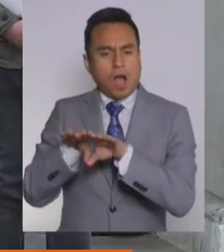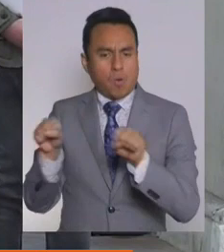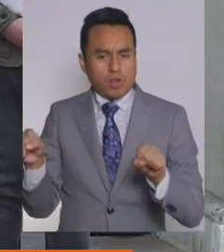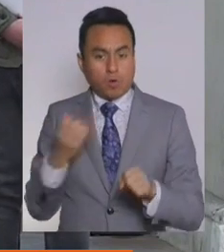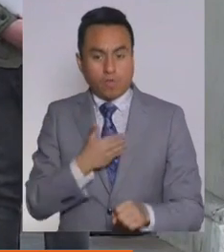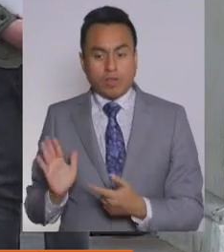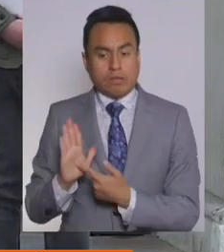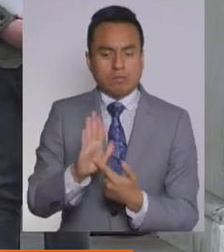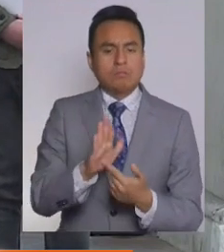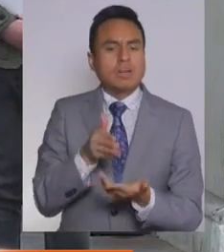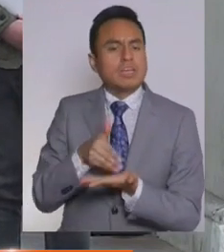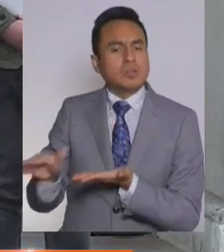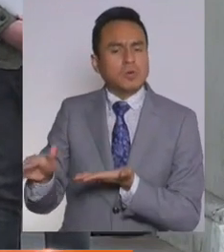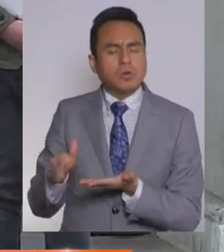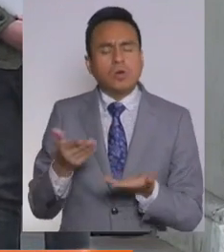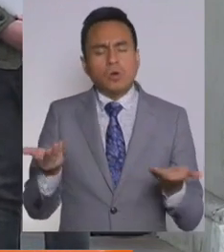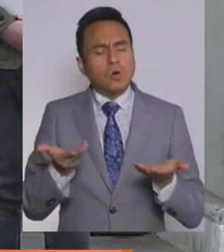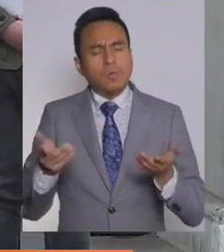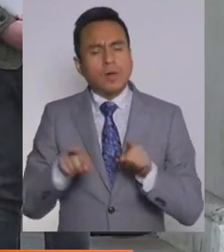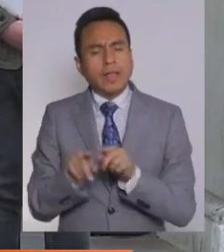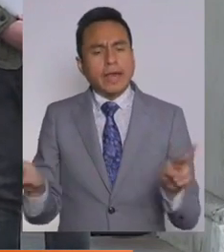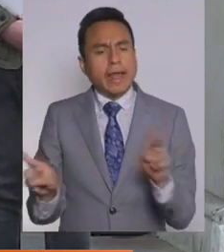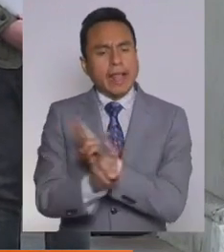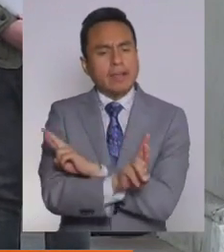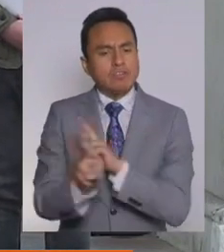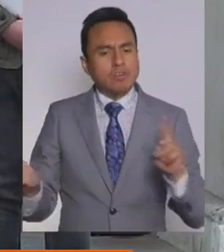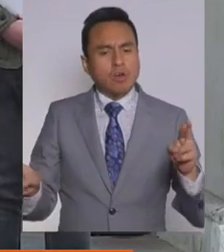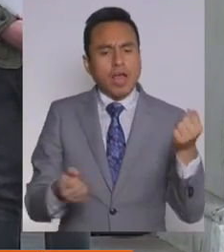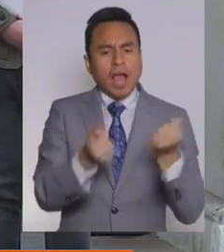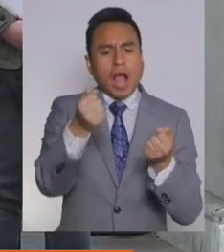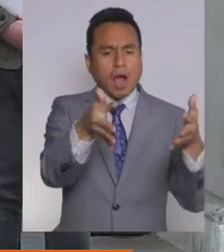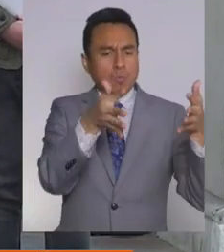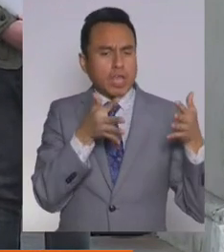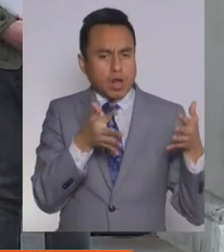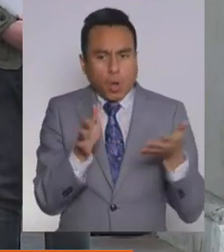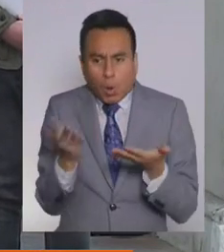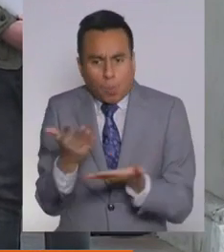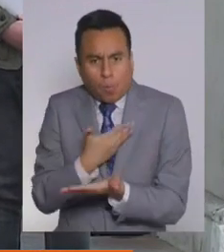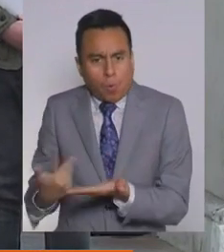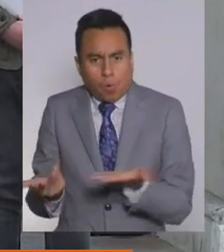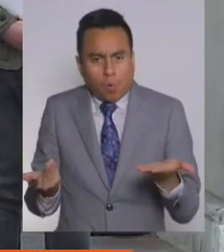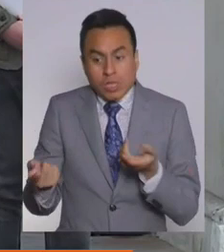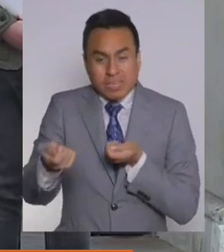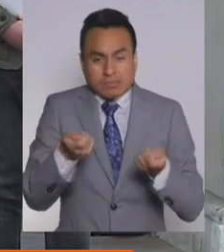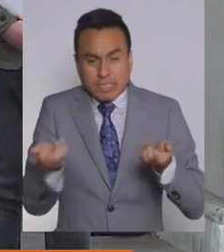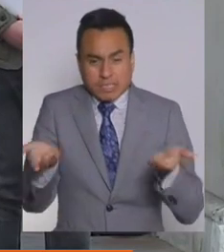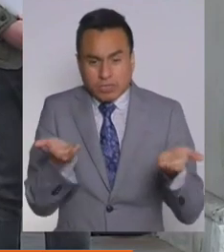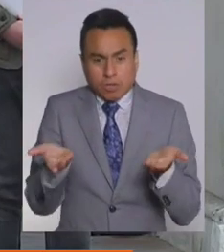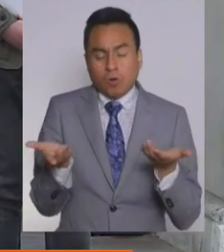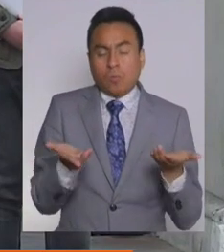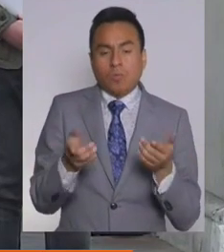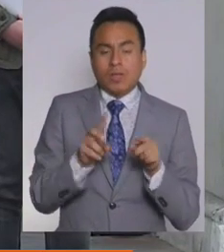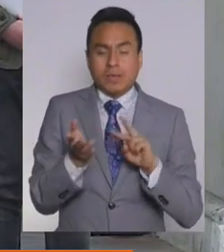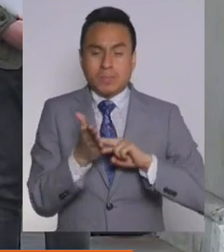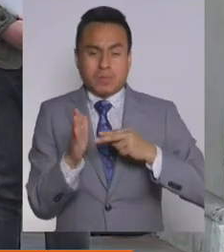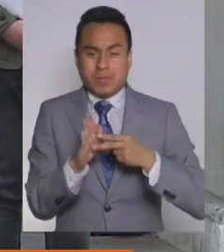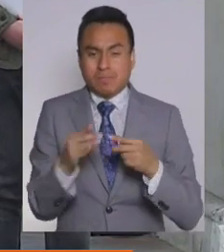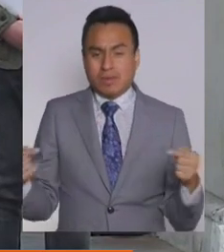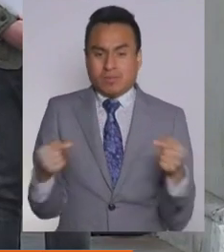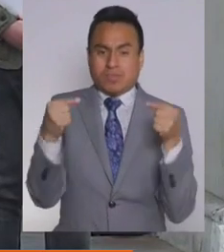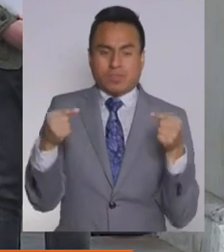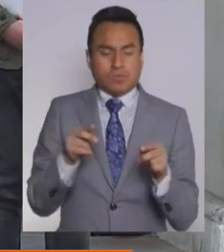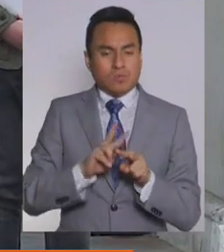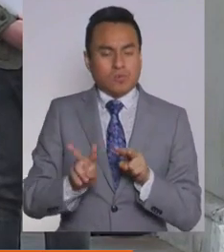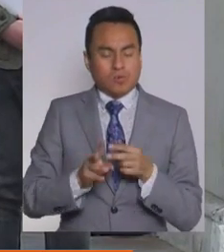por el gobierno. ¿Cómo quedan entonces las relaciones con los camioneros ahora? ¿Cómo siguen las negociaciones para resolver este